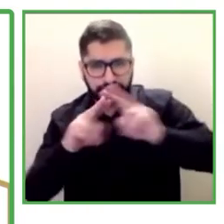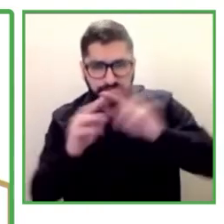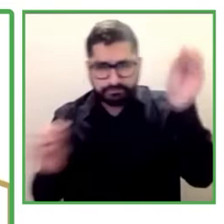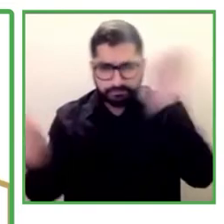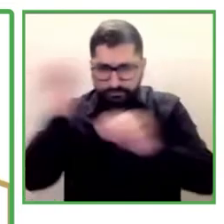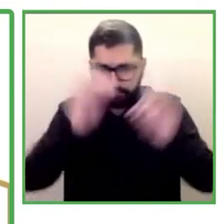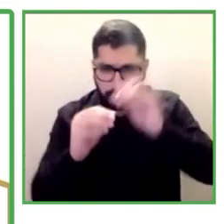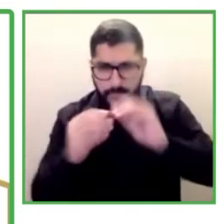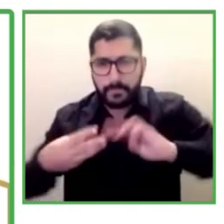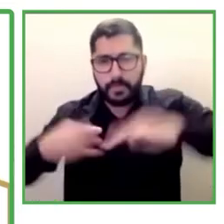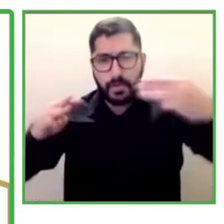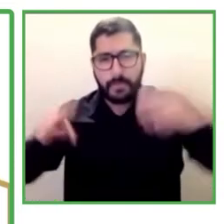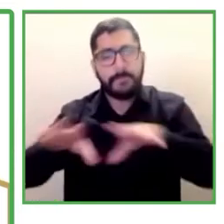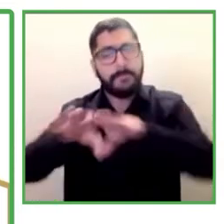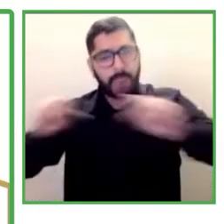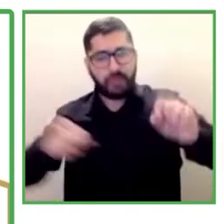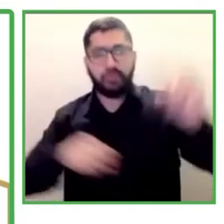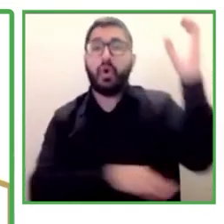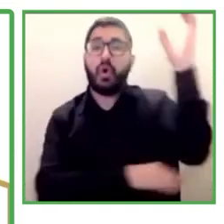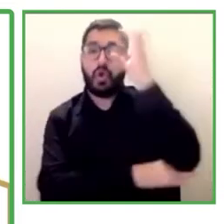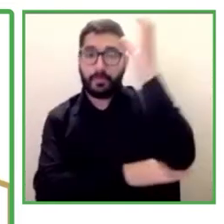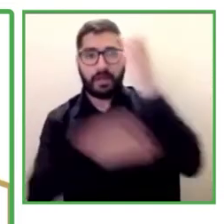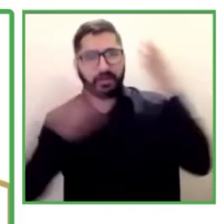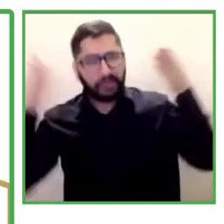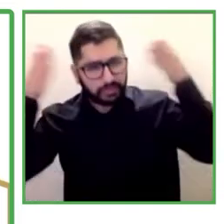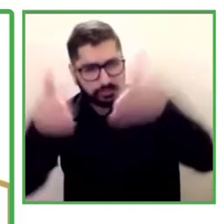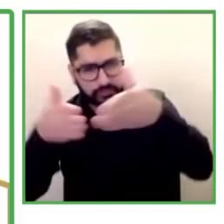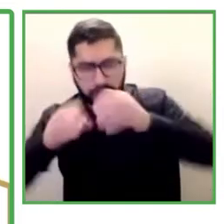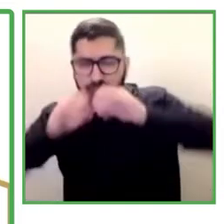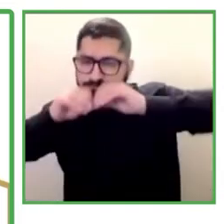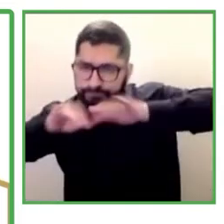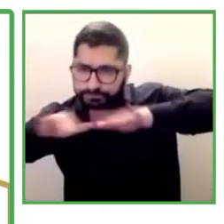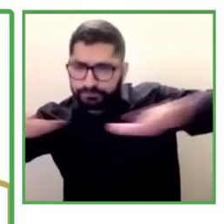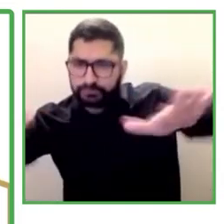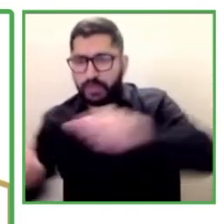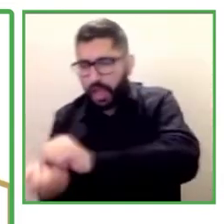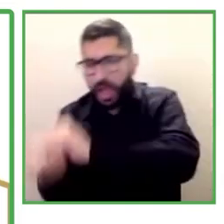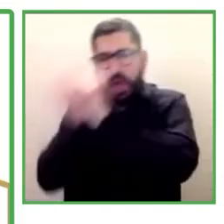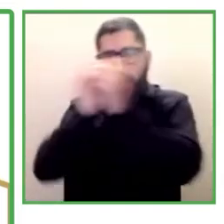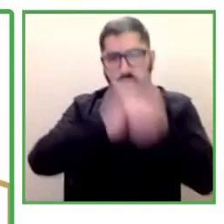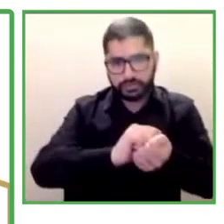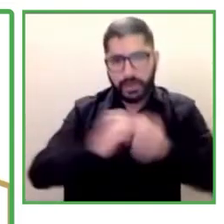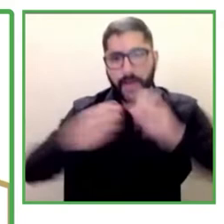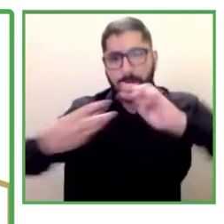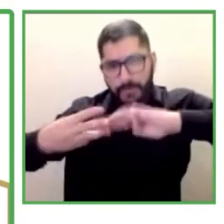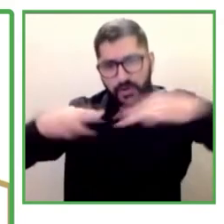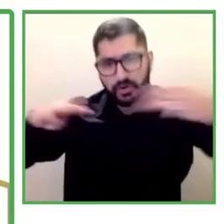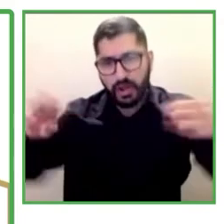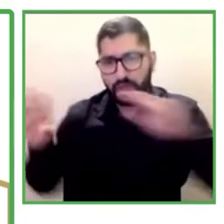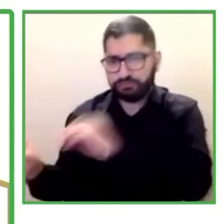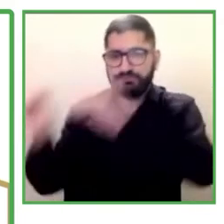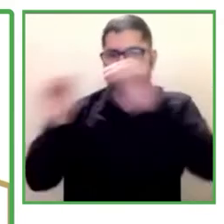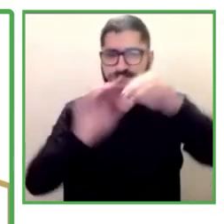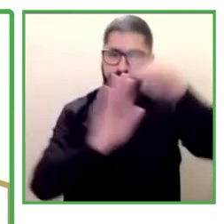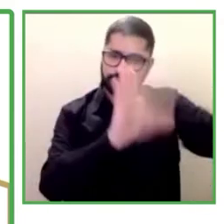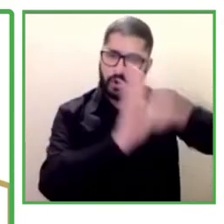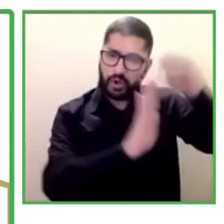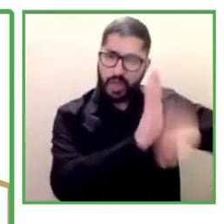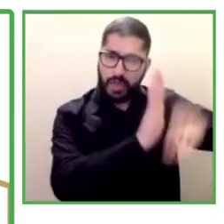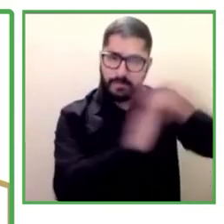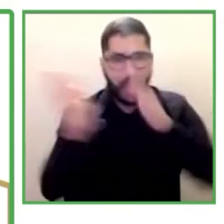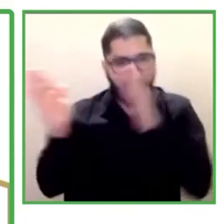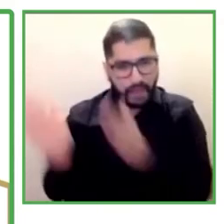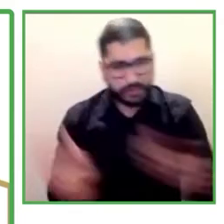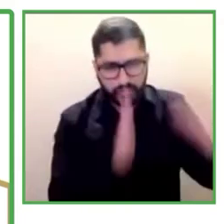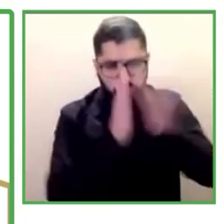la pandemia tuvimos que ajustar esta metodología a una transferencia de tipo virtual y virtual